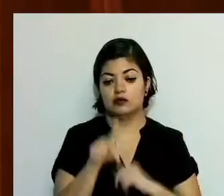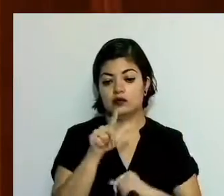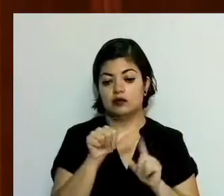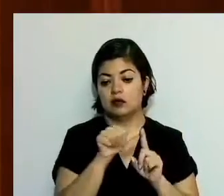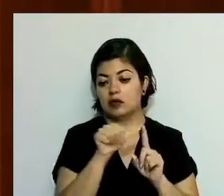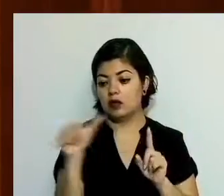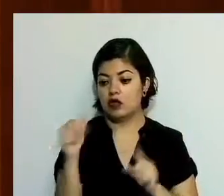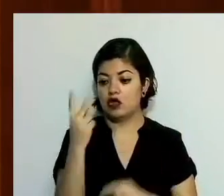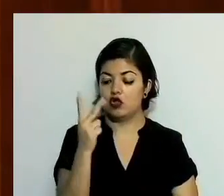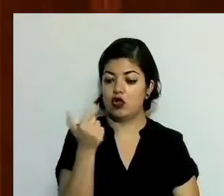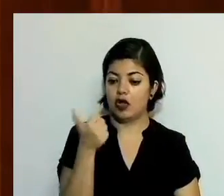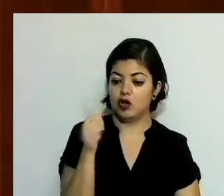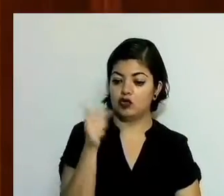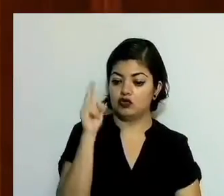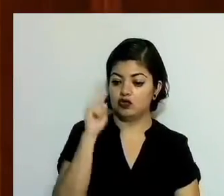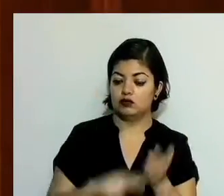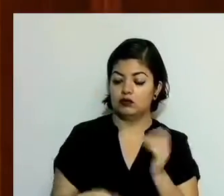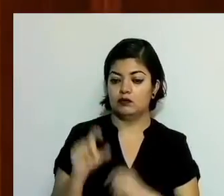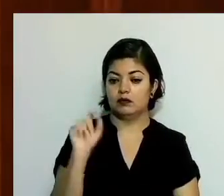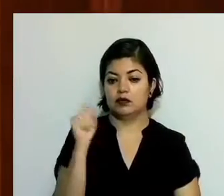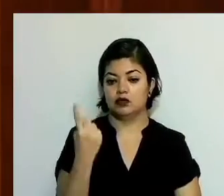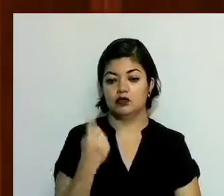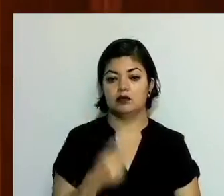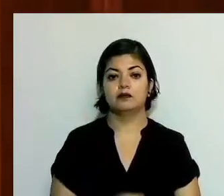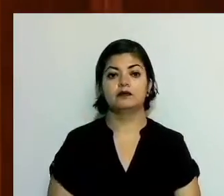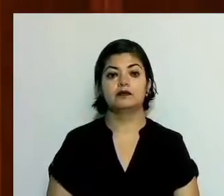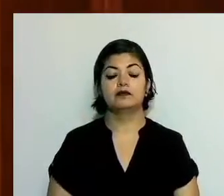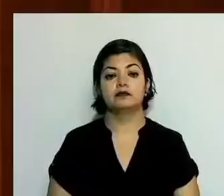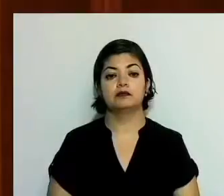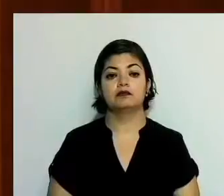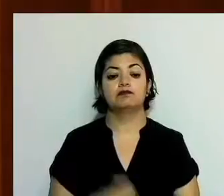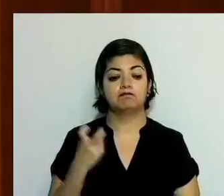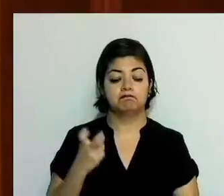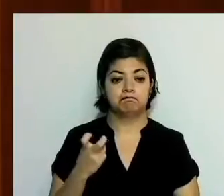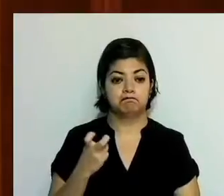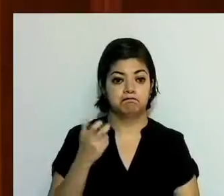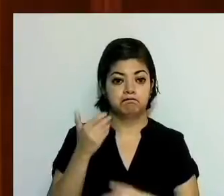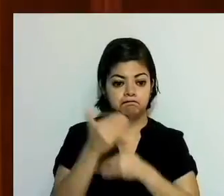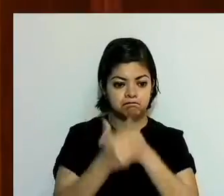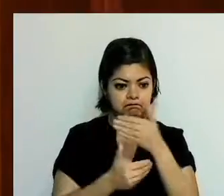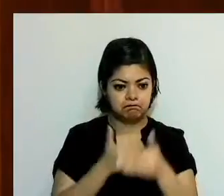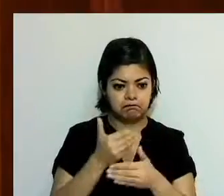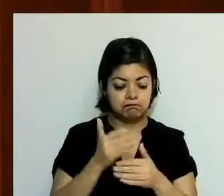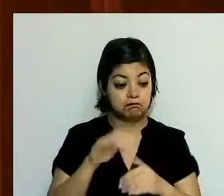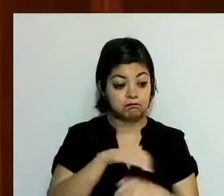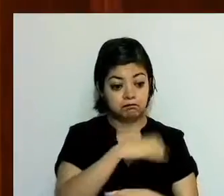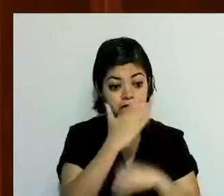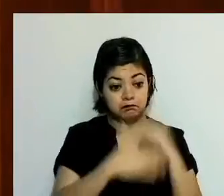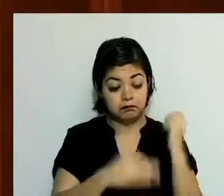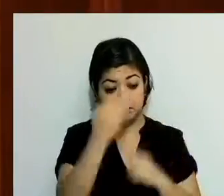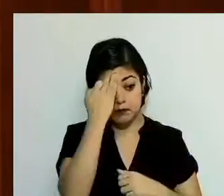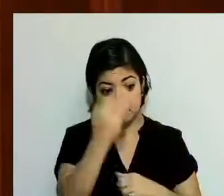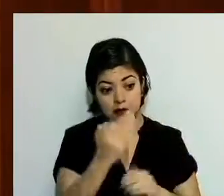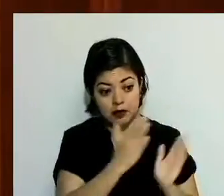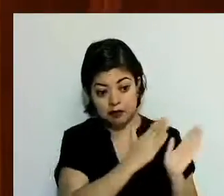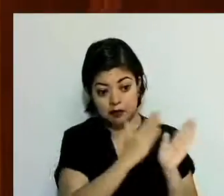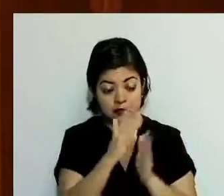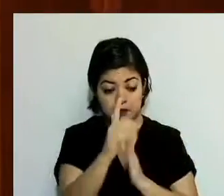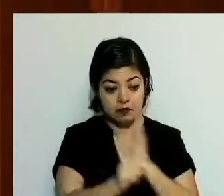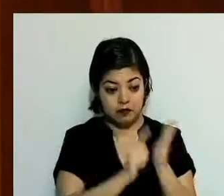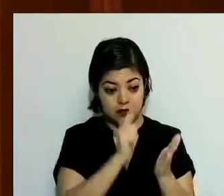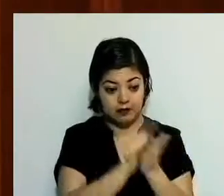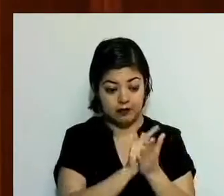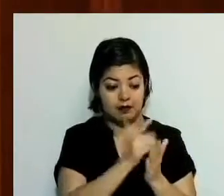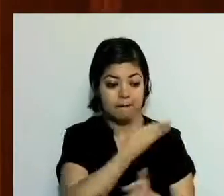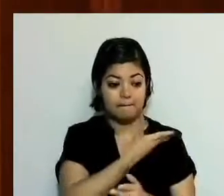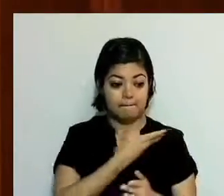de agosto del año 2021. En consecuencia, habiendo concluido el periodo constitucional y legal del presidente